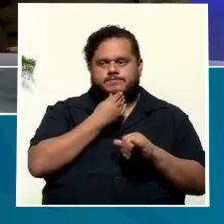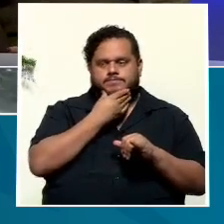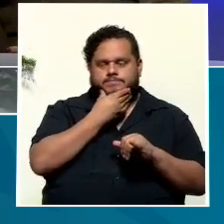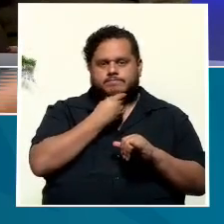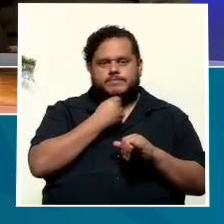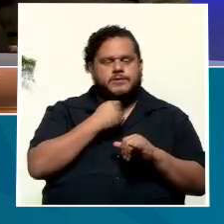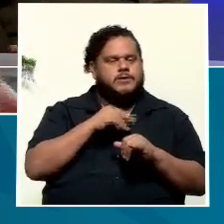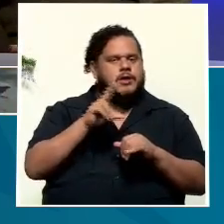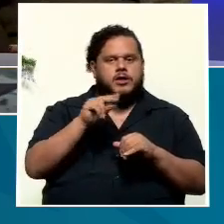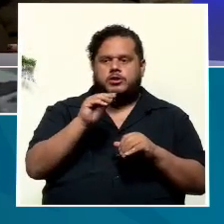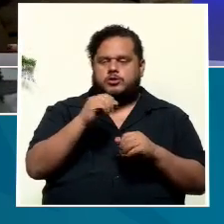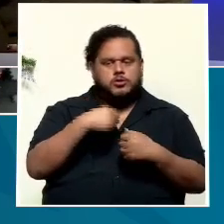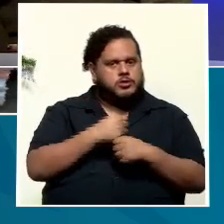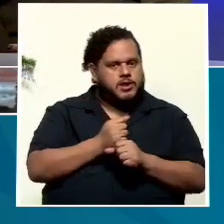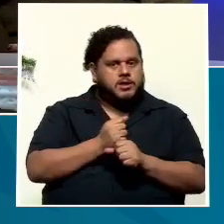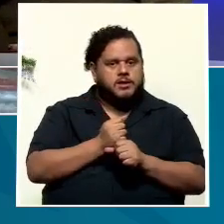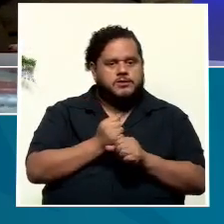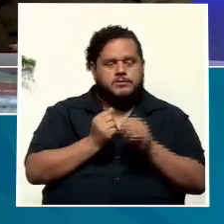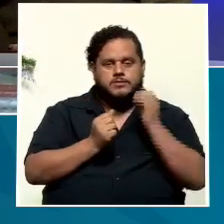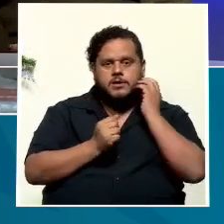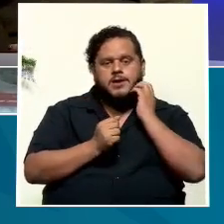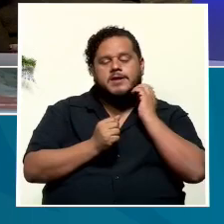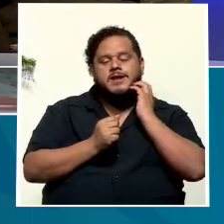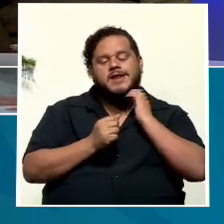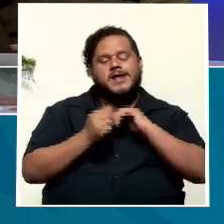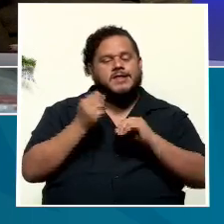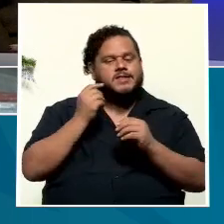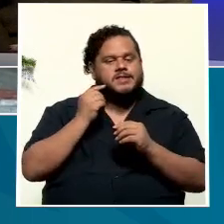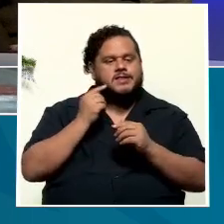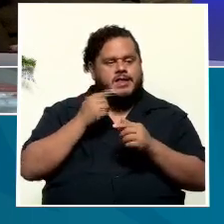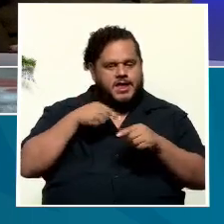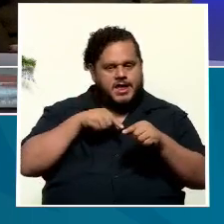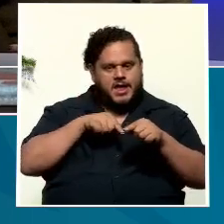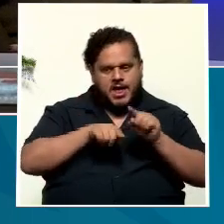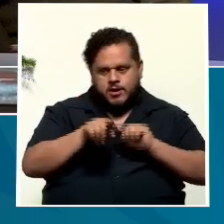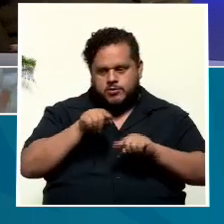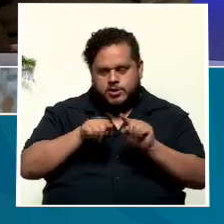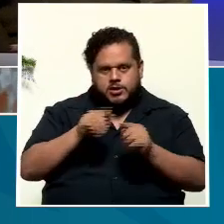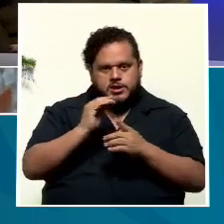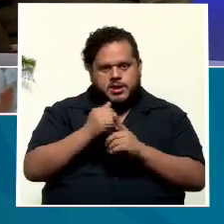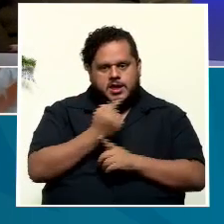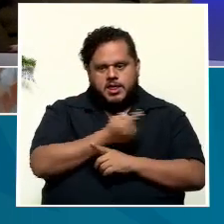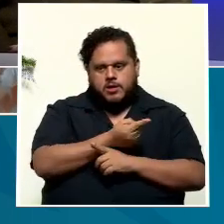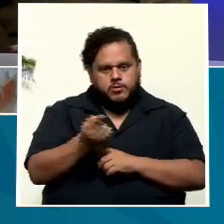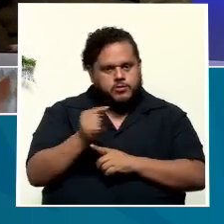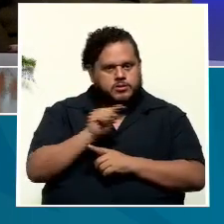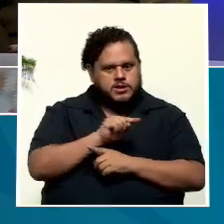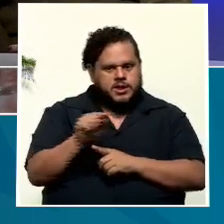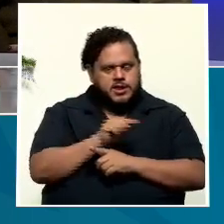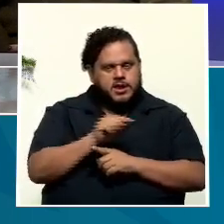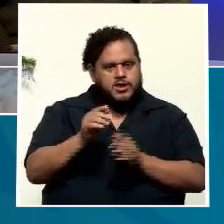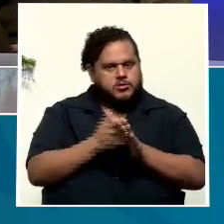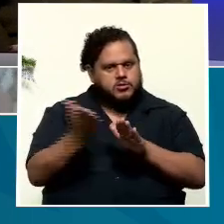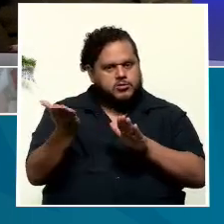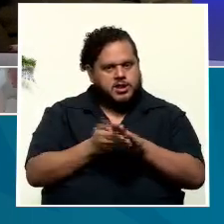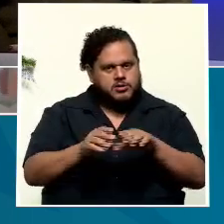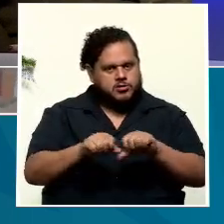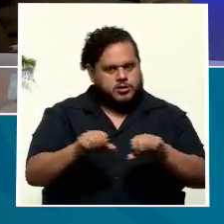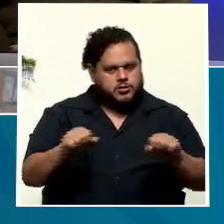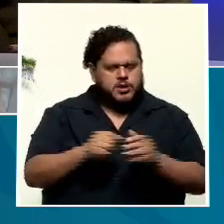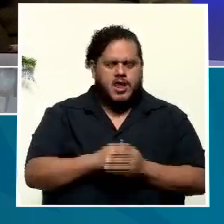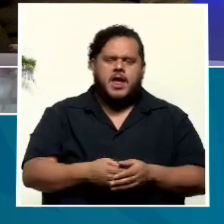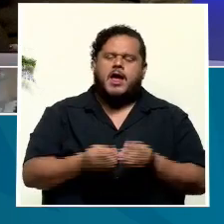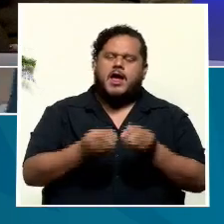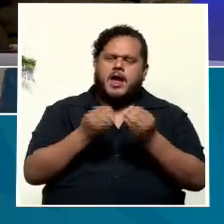se han elaborado las acusaciones de cada uno de esos casos. También ahí hay un montón de tela que